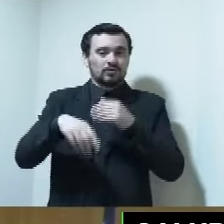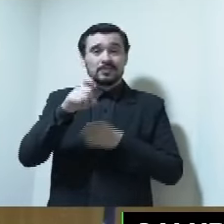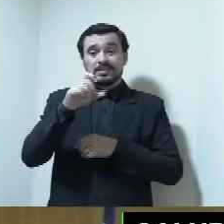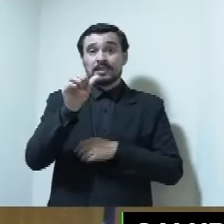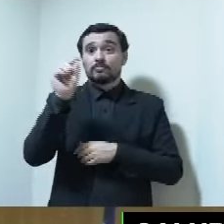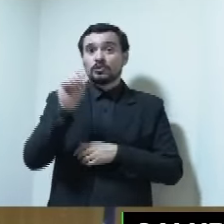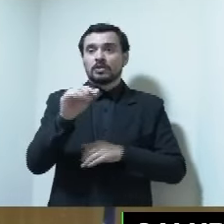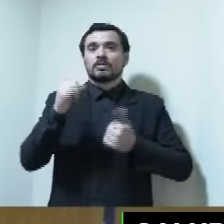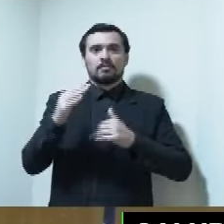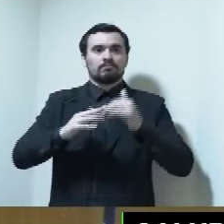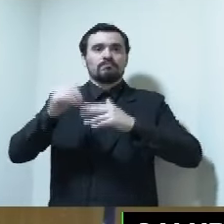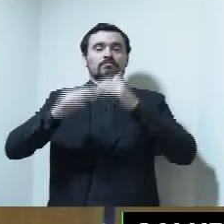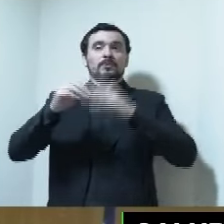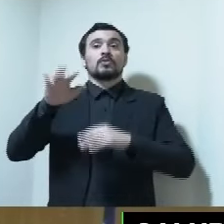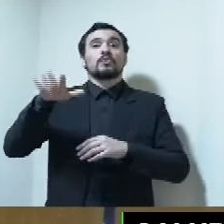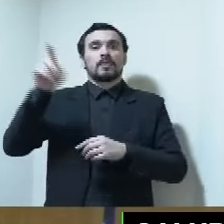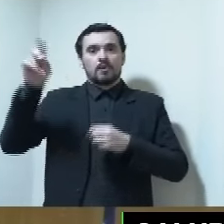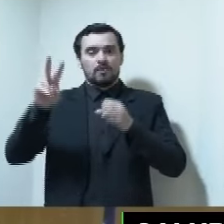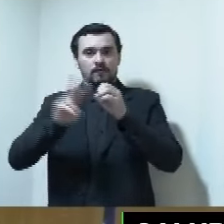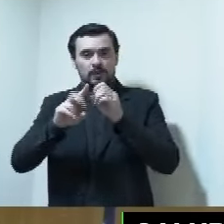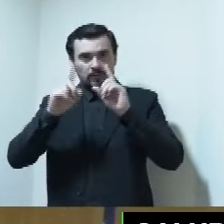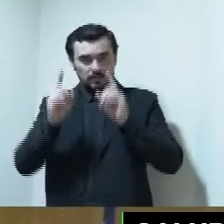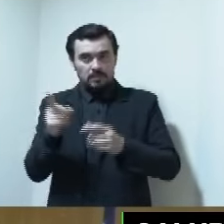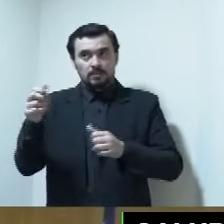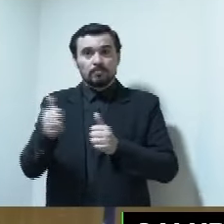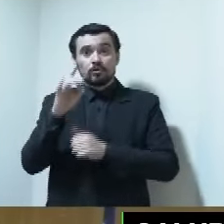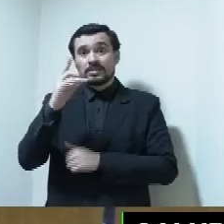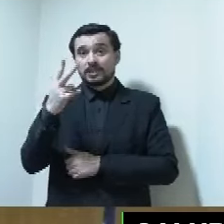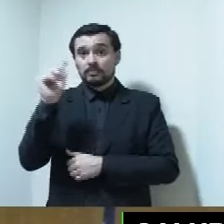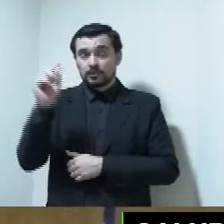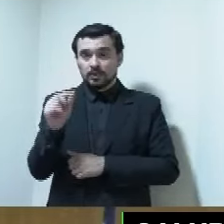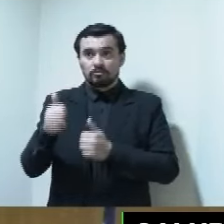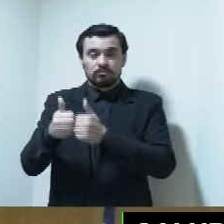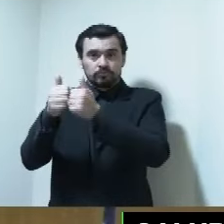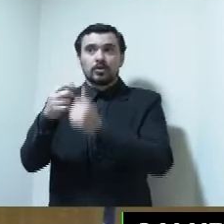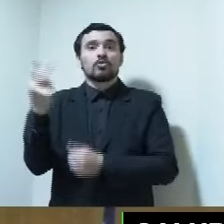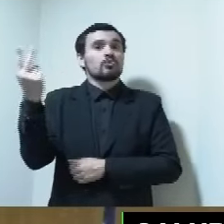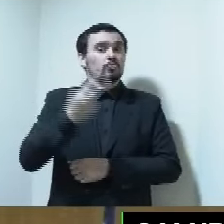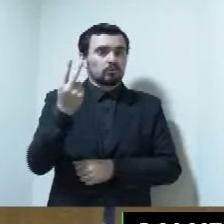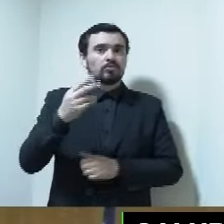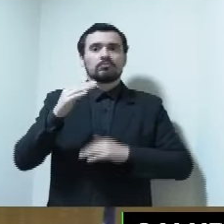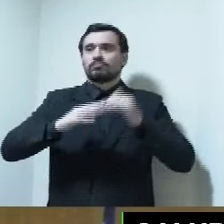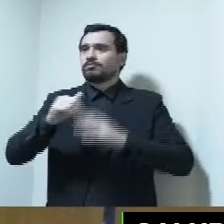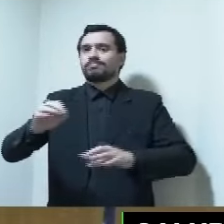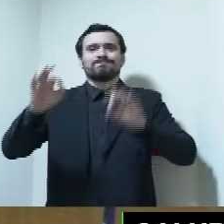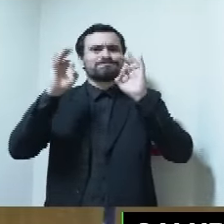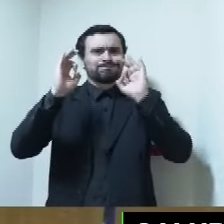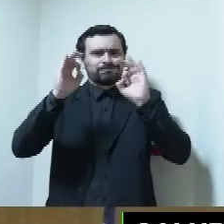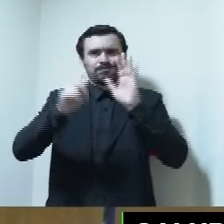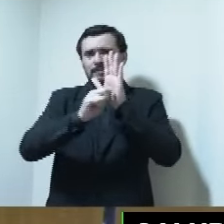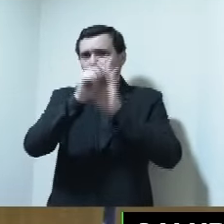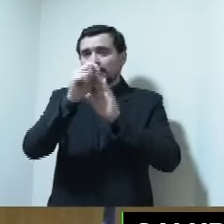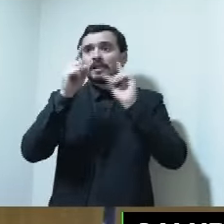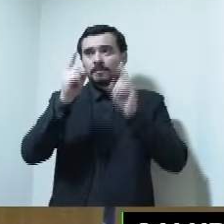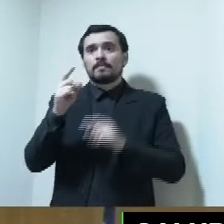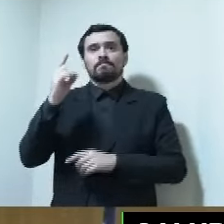de avance, el Hospital de Coronel Oviedo con un 83% de avance, ambos con equipamiento y servicios especializados.